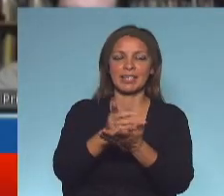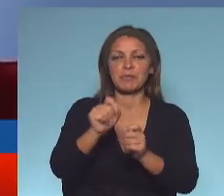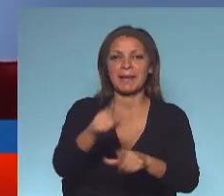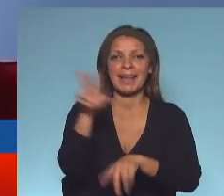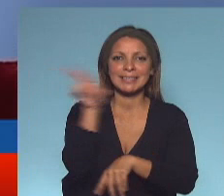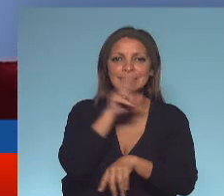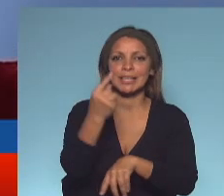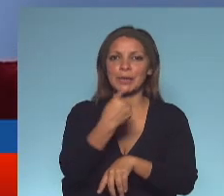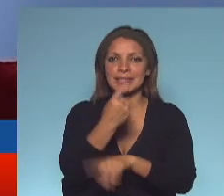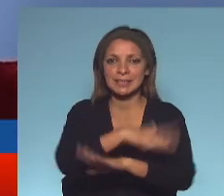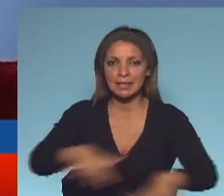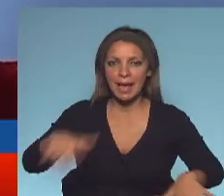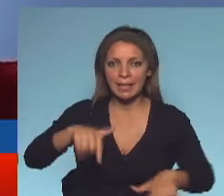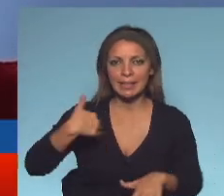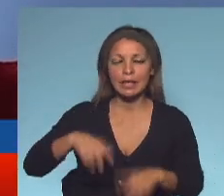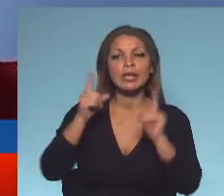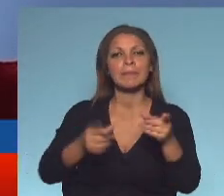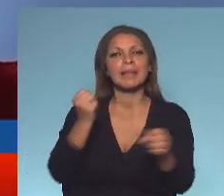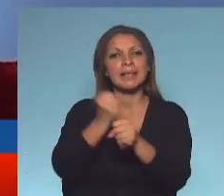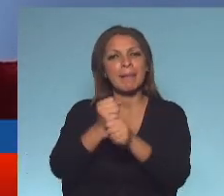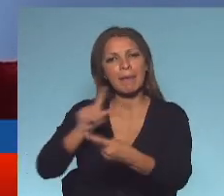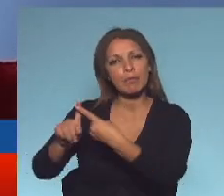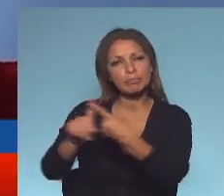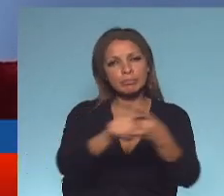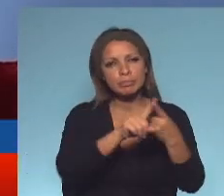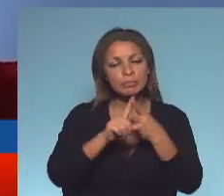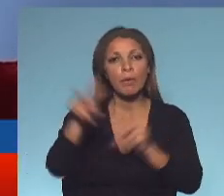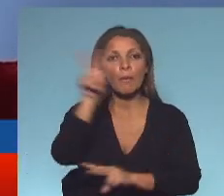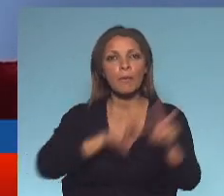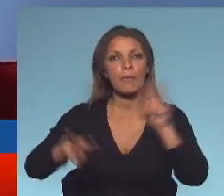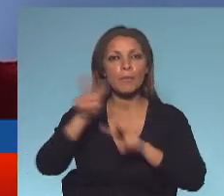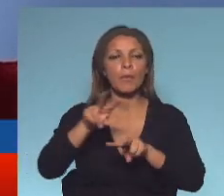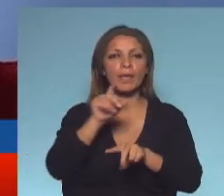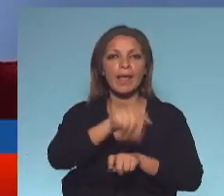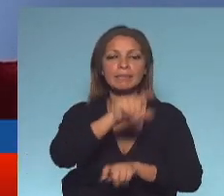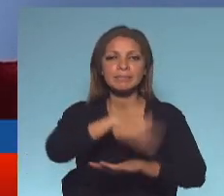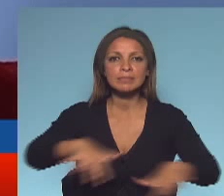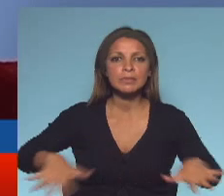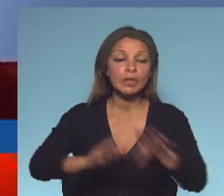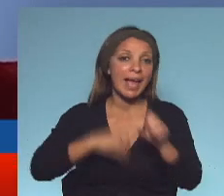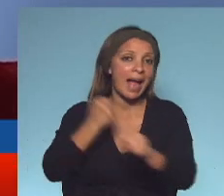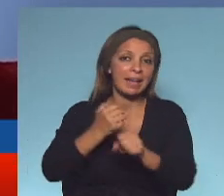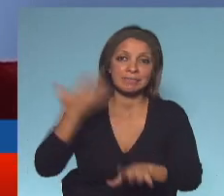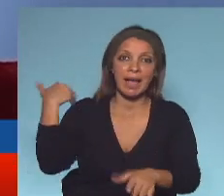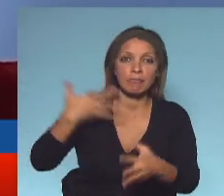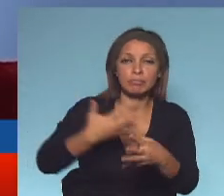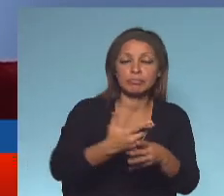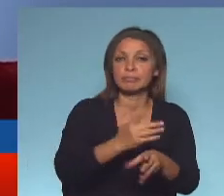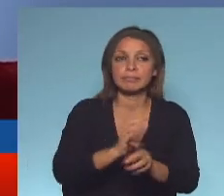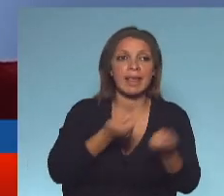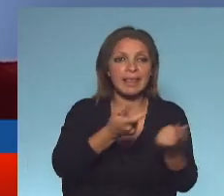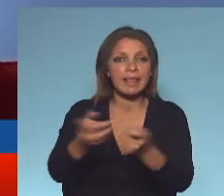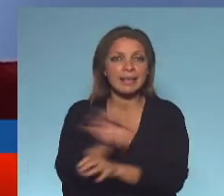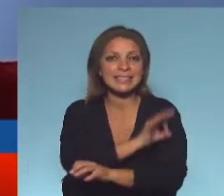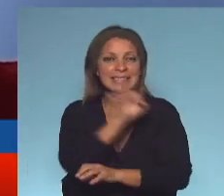niñas. Venimos trabajando en la articulación y en la búsqueda de aquellos a los que nunca habíamos alcanzado con la asignación universal por